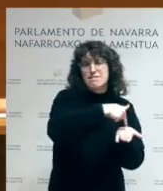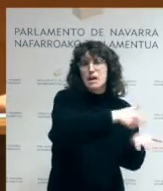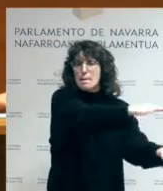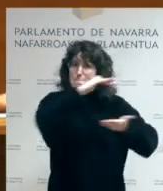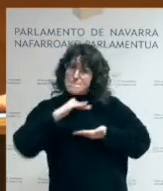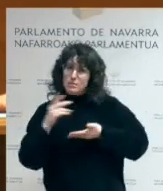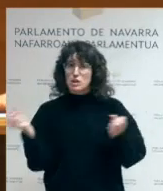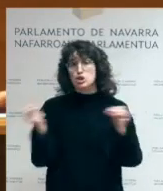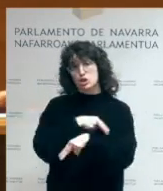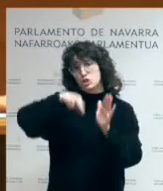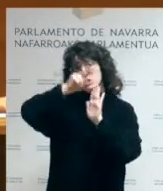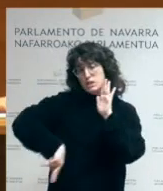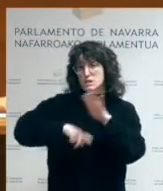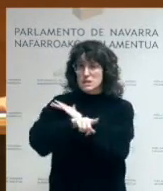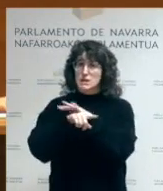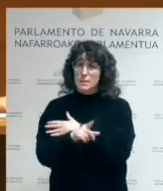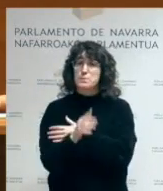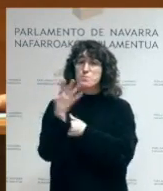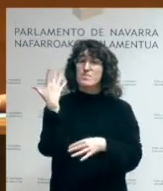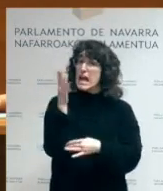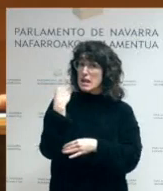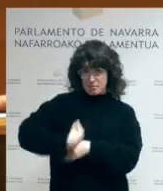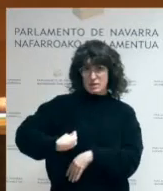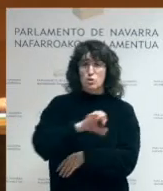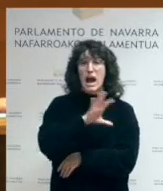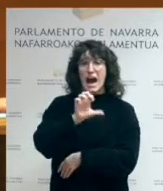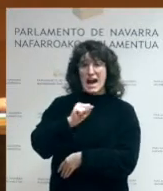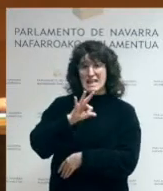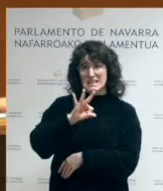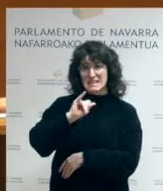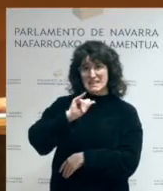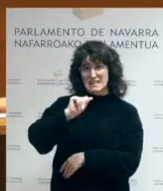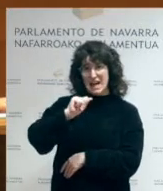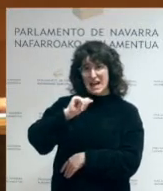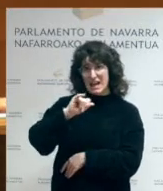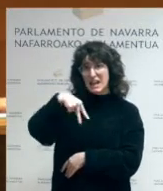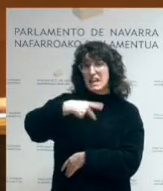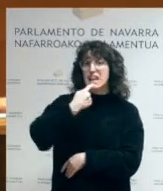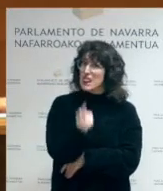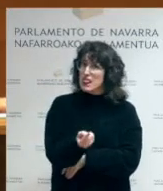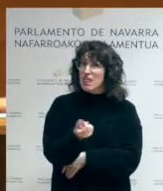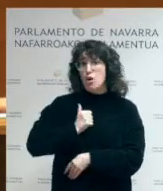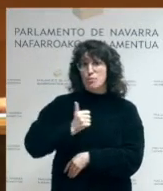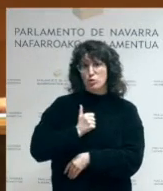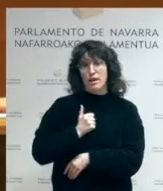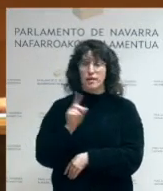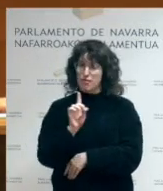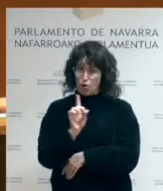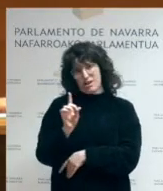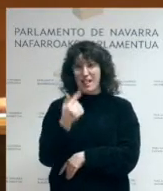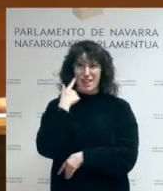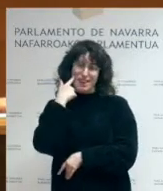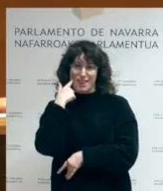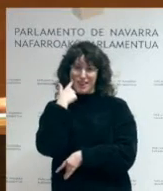Hablan, señores, de Geroa Bai, y así lo ha dicho el señor Asiain, de oportunidad. No, miren, creo que es oportunismo. Incluso les diría más, es